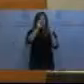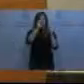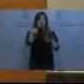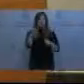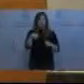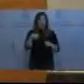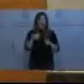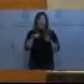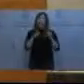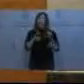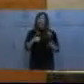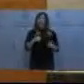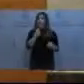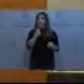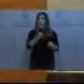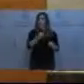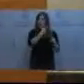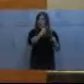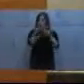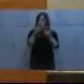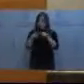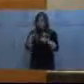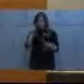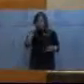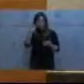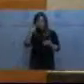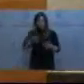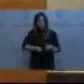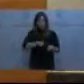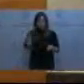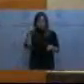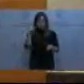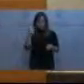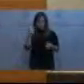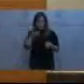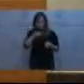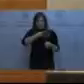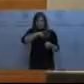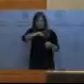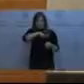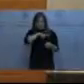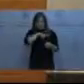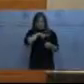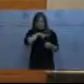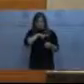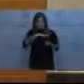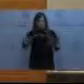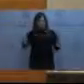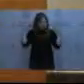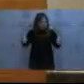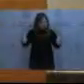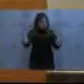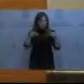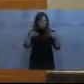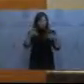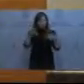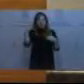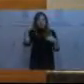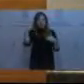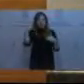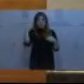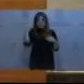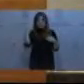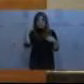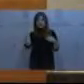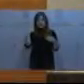decía que hay aspectos más llamativos unos que otros y nosotros vamos a fijar nuestra atención, señor presidente, en